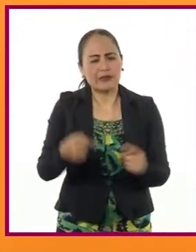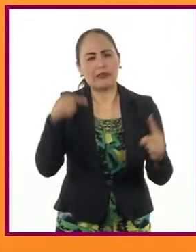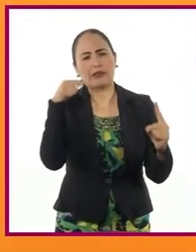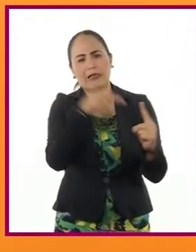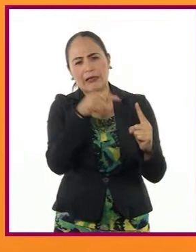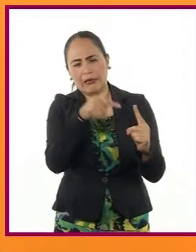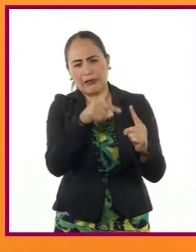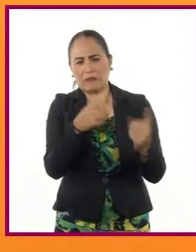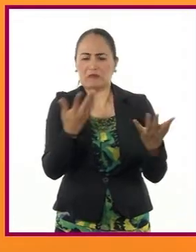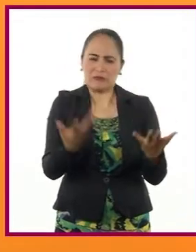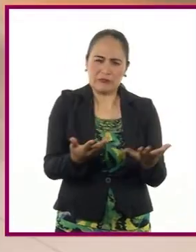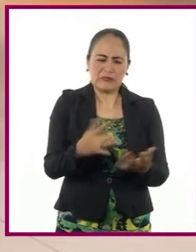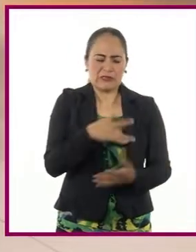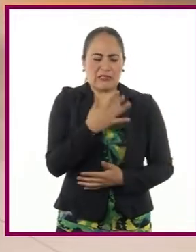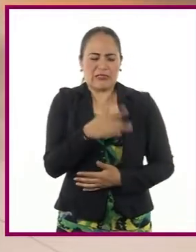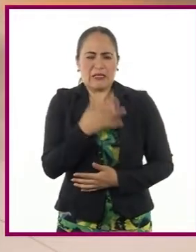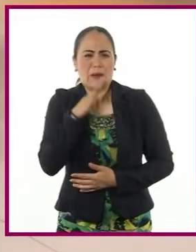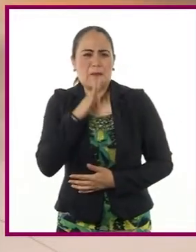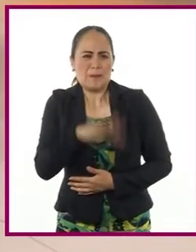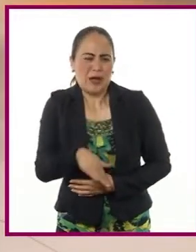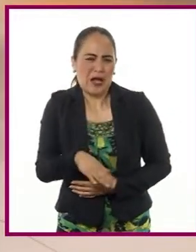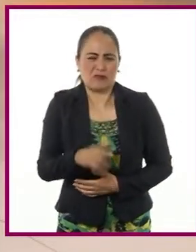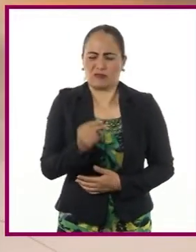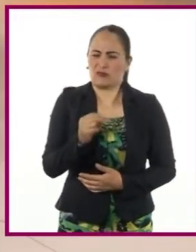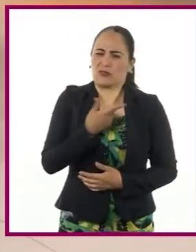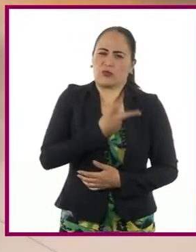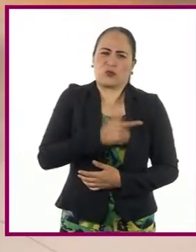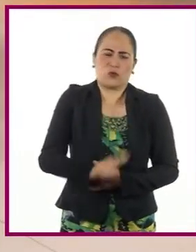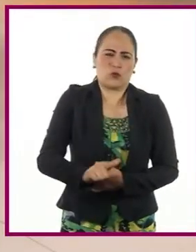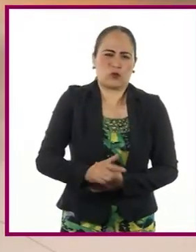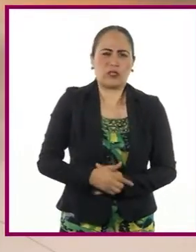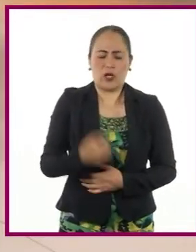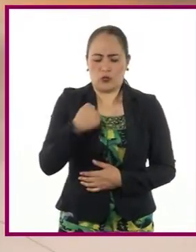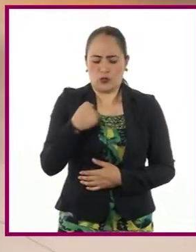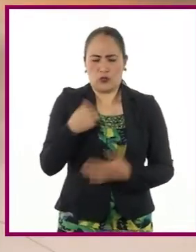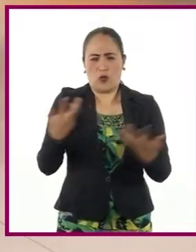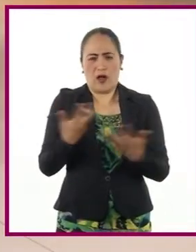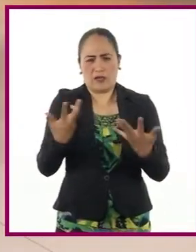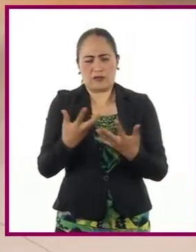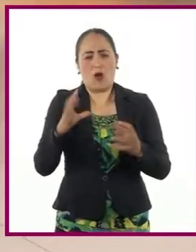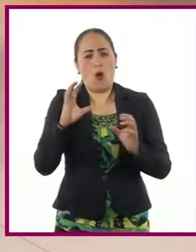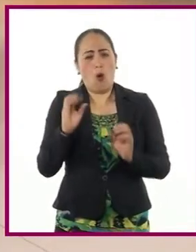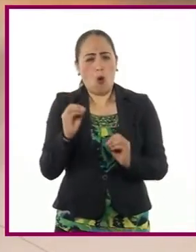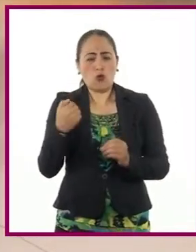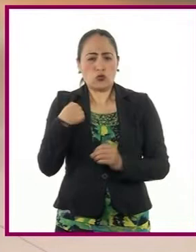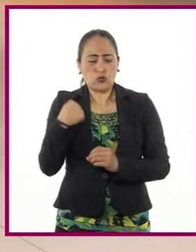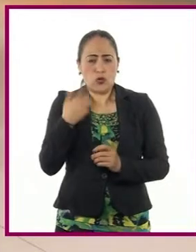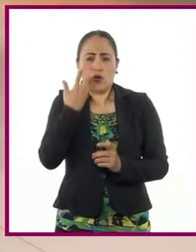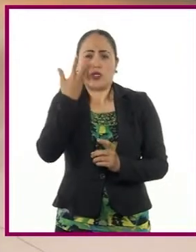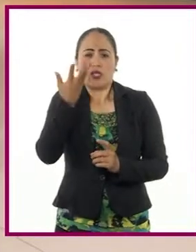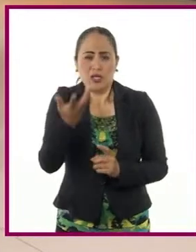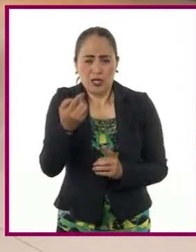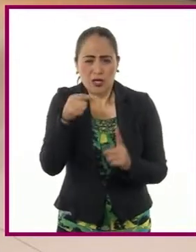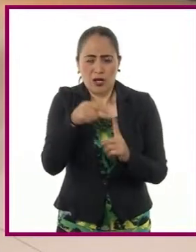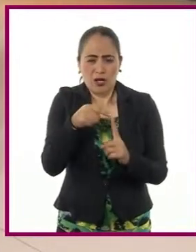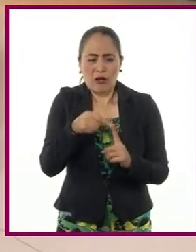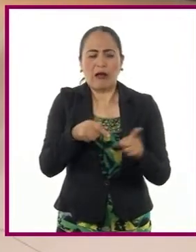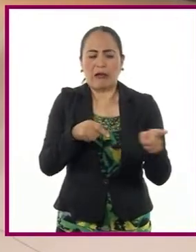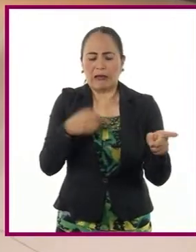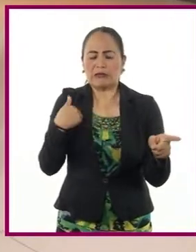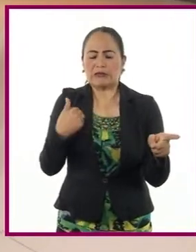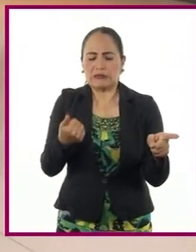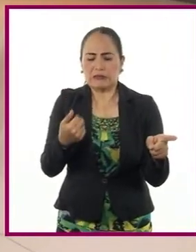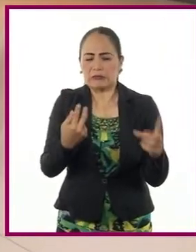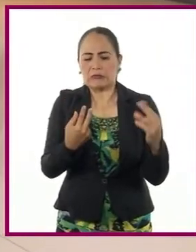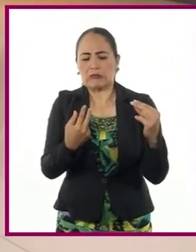u otra se siente incómodo o incómoda con lo que yo hago o pretendo hacer. Y a su vez, la o el otro